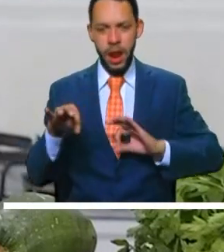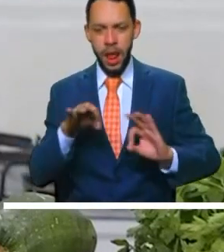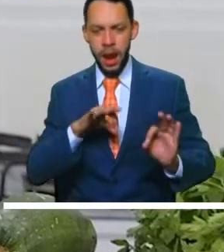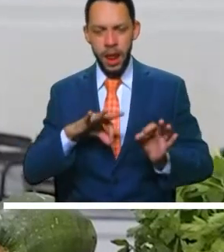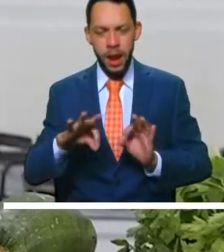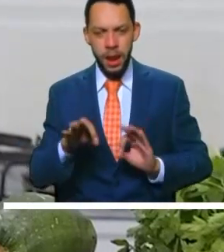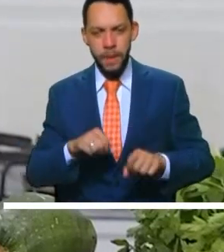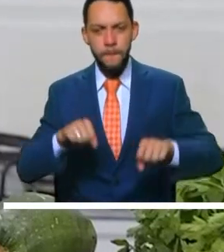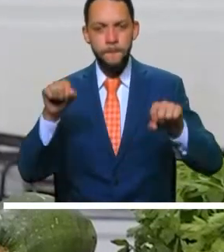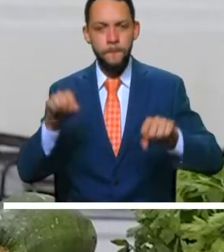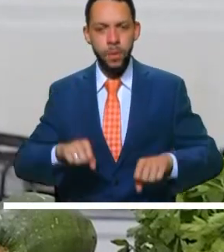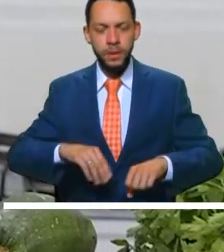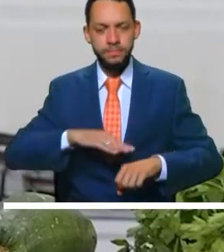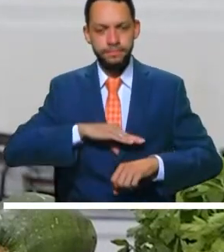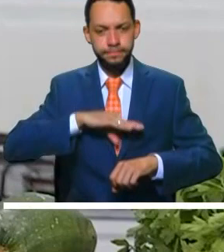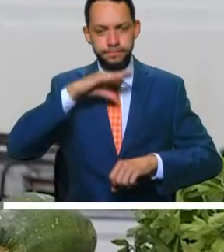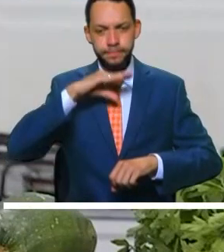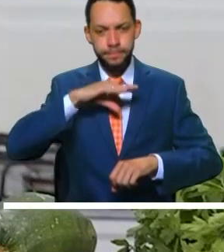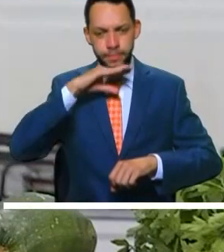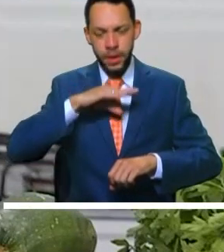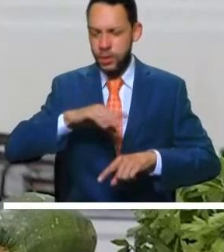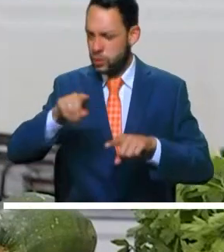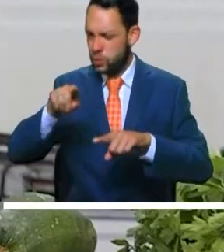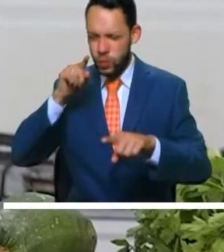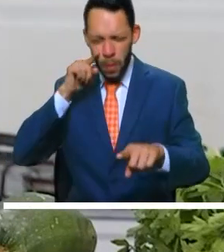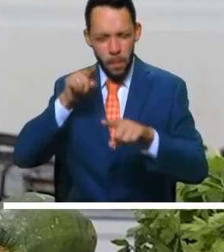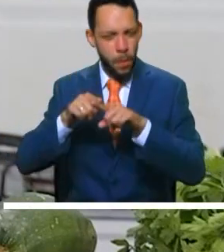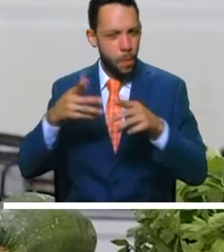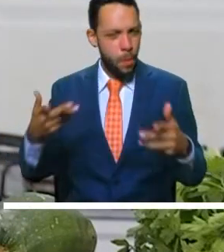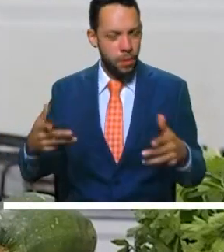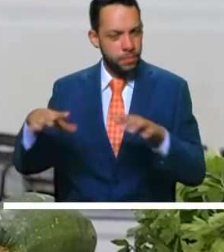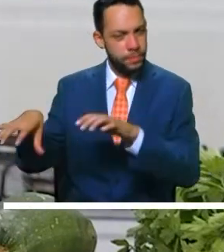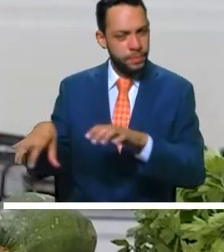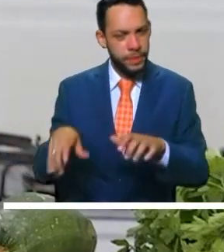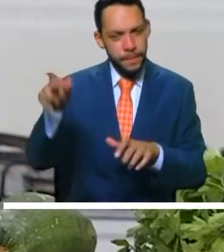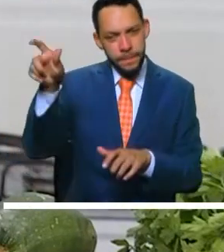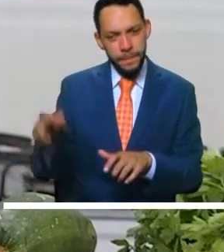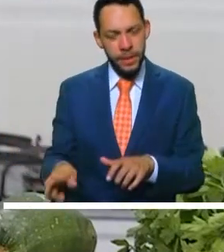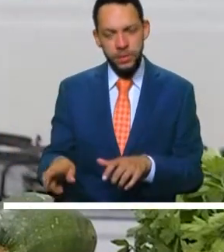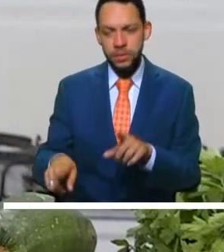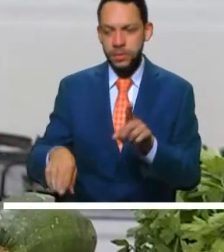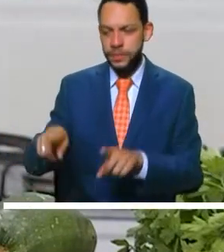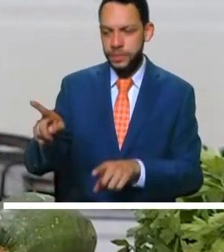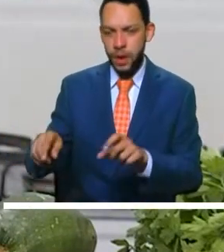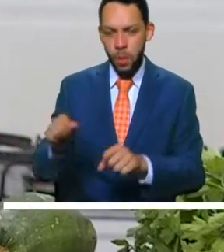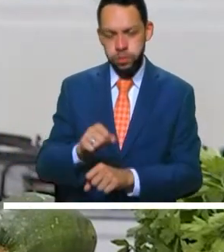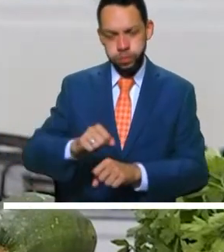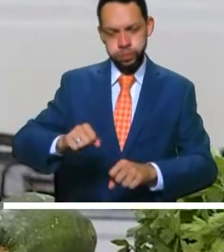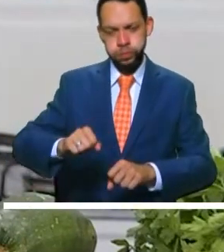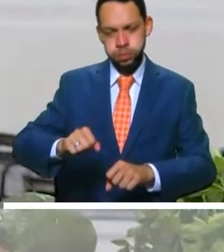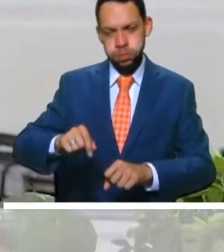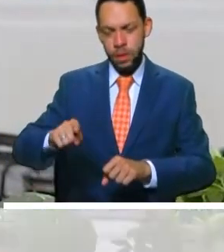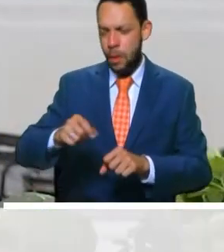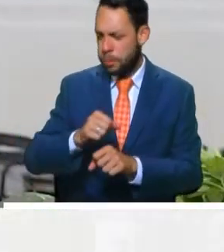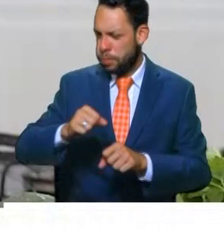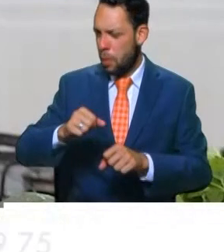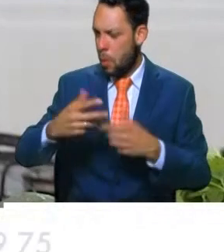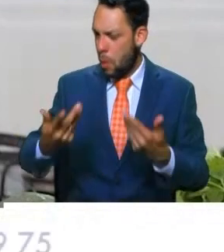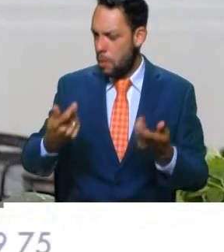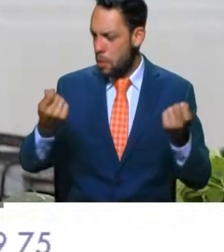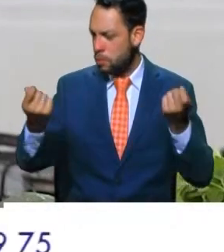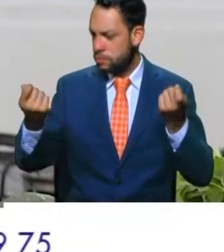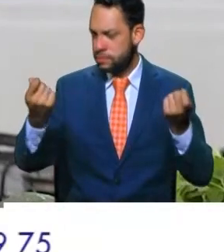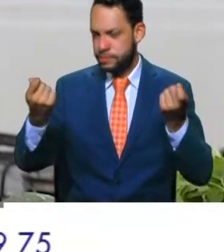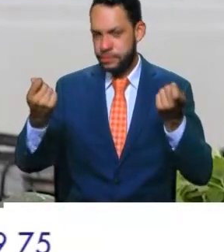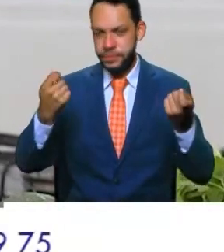saciedad. Una de las principales razones por las que las personas ganan peso es porque no tienen el nivel de saciedad modulado. El